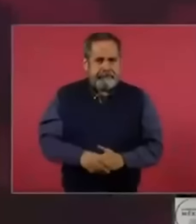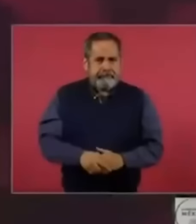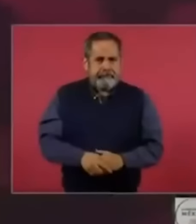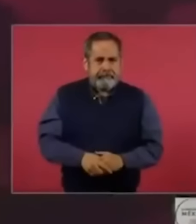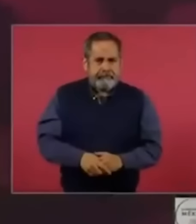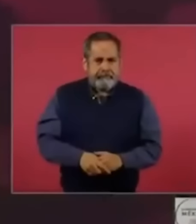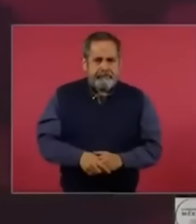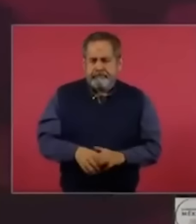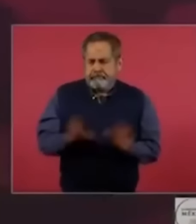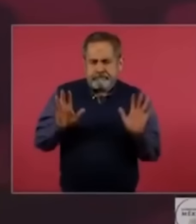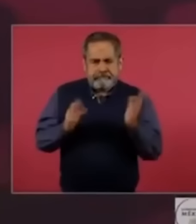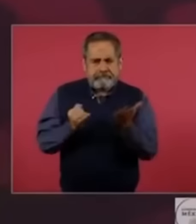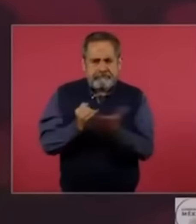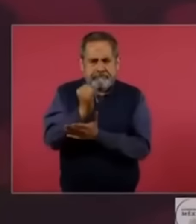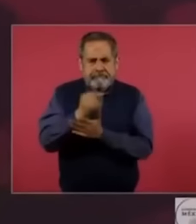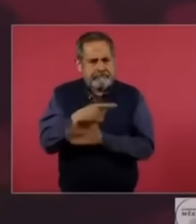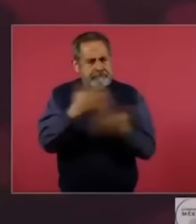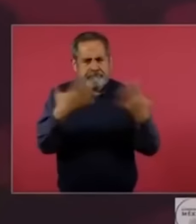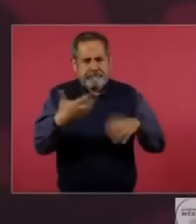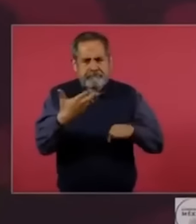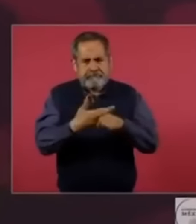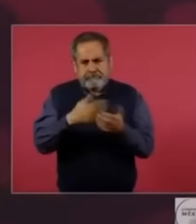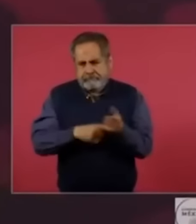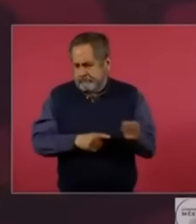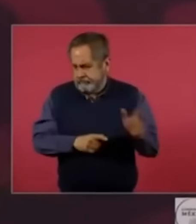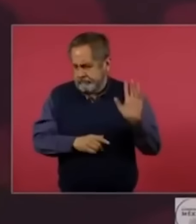una decisión que tomó esta empresa